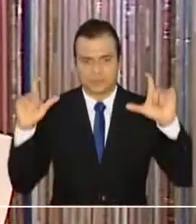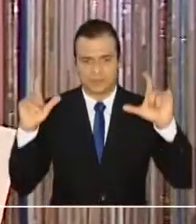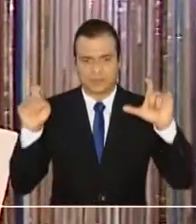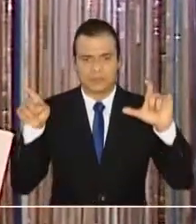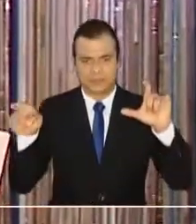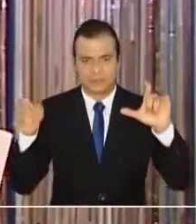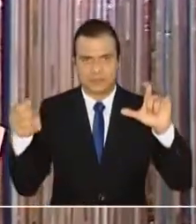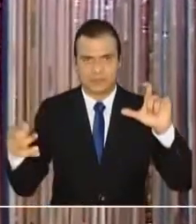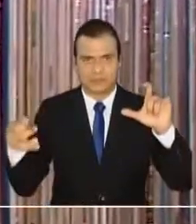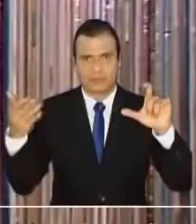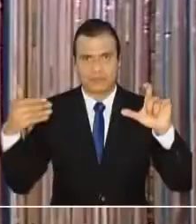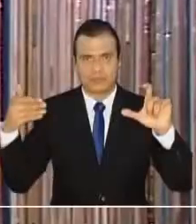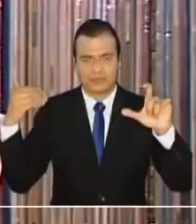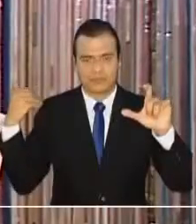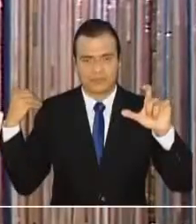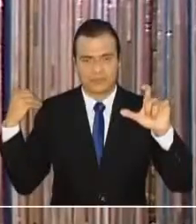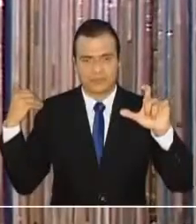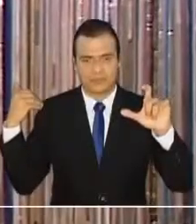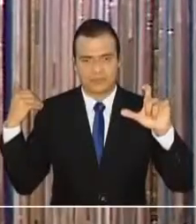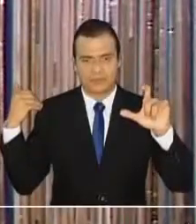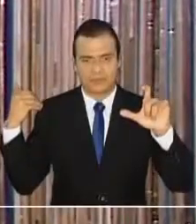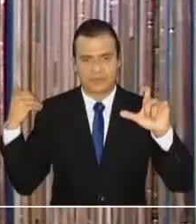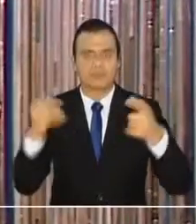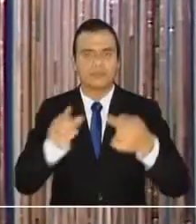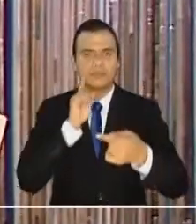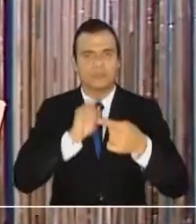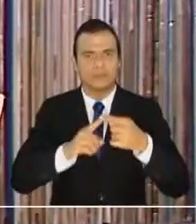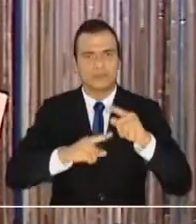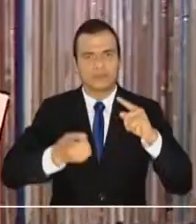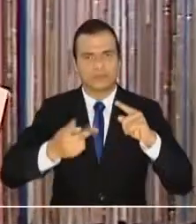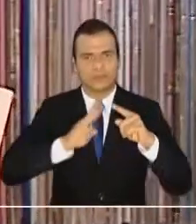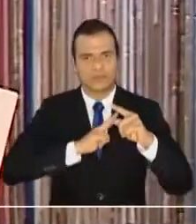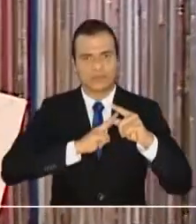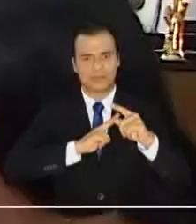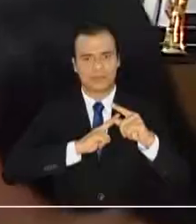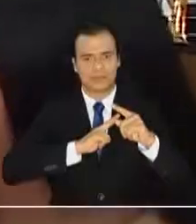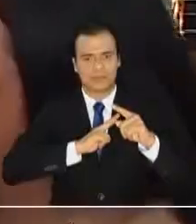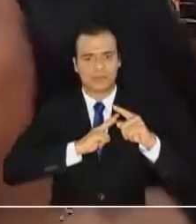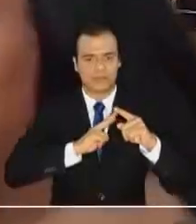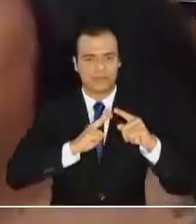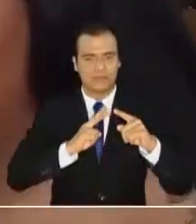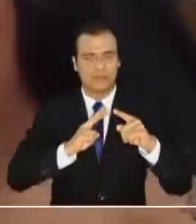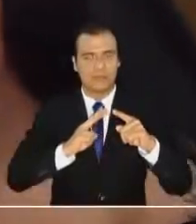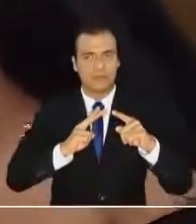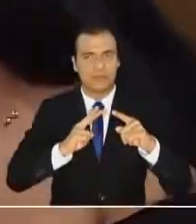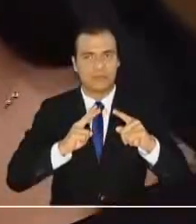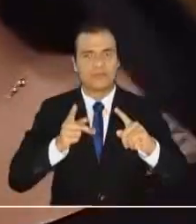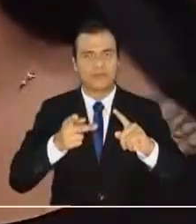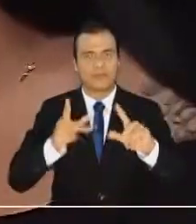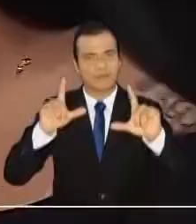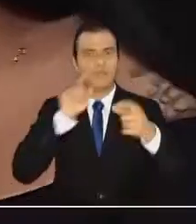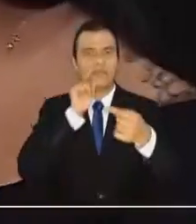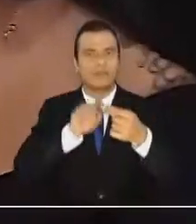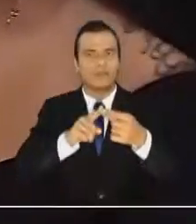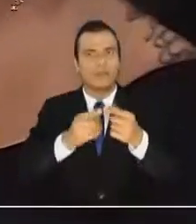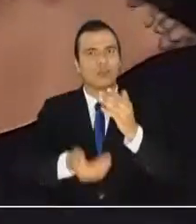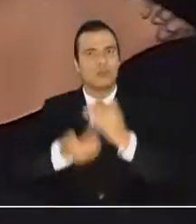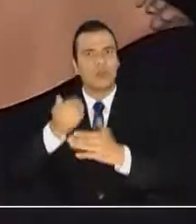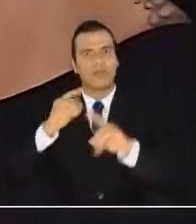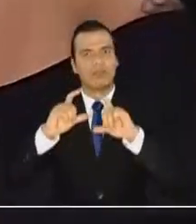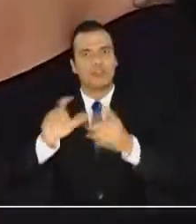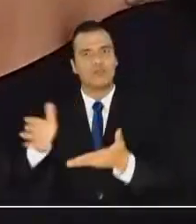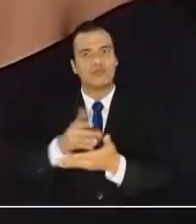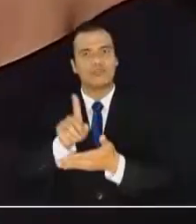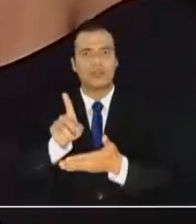para un álbum que iba a sacar, que nunca logró sacar antes de morir. Una historia que el director del Museo Planeta Salsa, Óscar